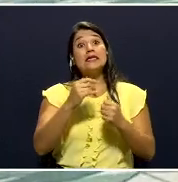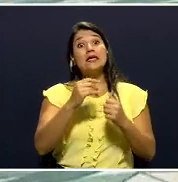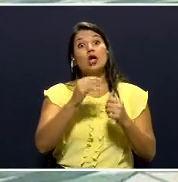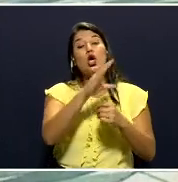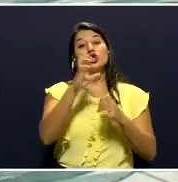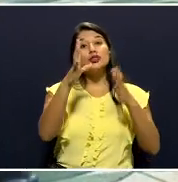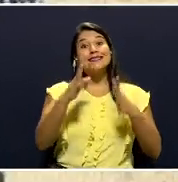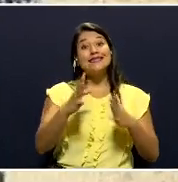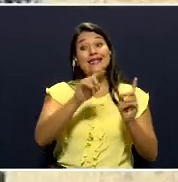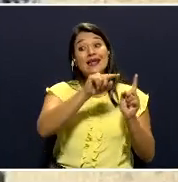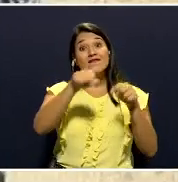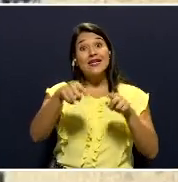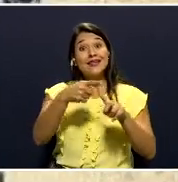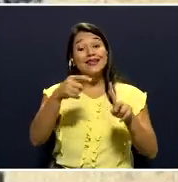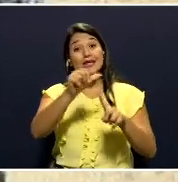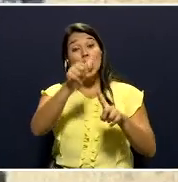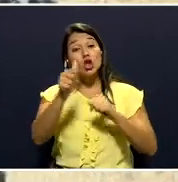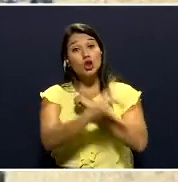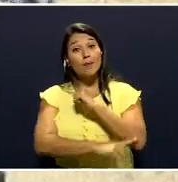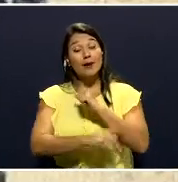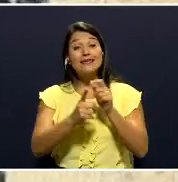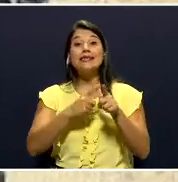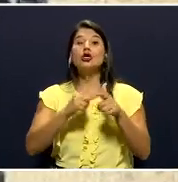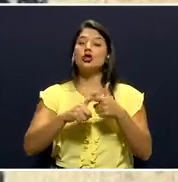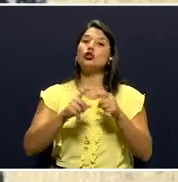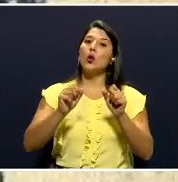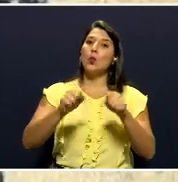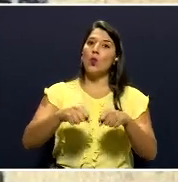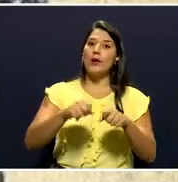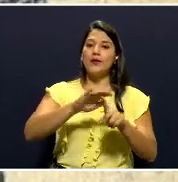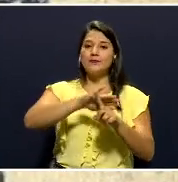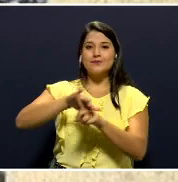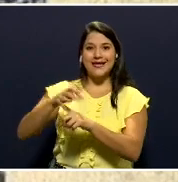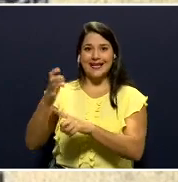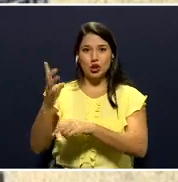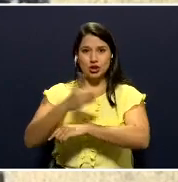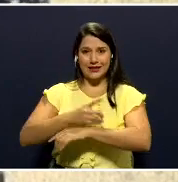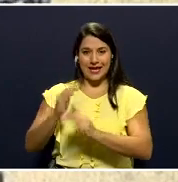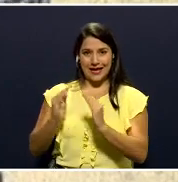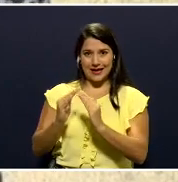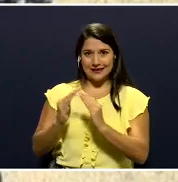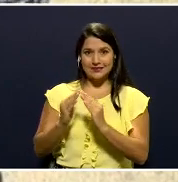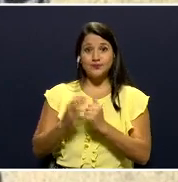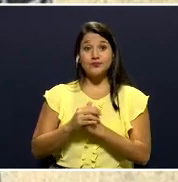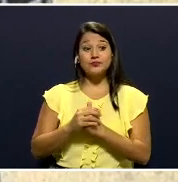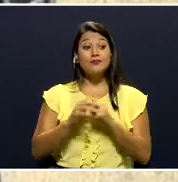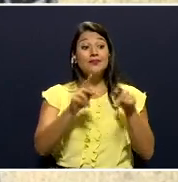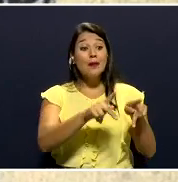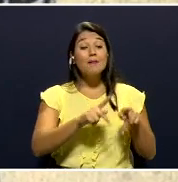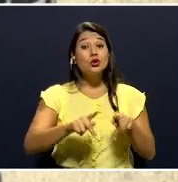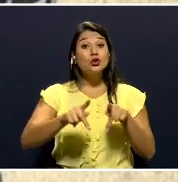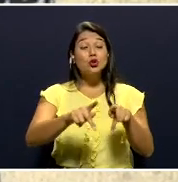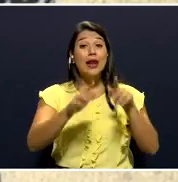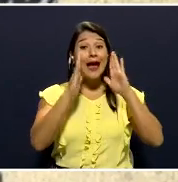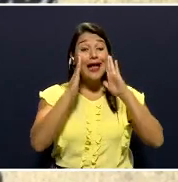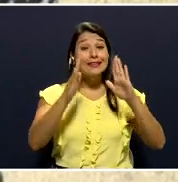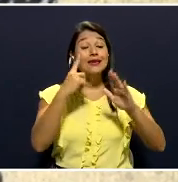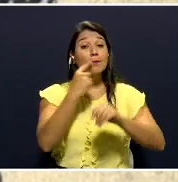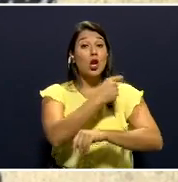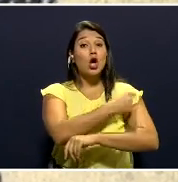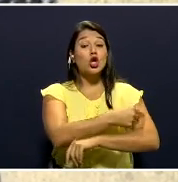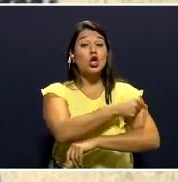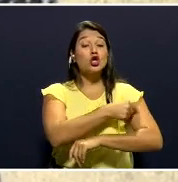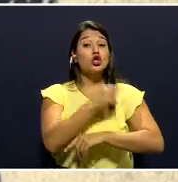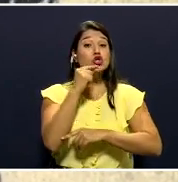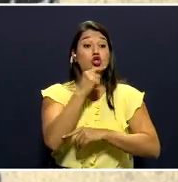aislamiento en sus casas. Estas personas van a ser abordadas también por la Cruz Roja, que trabaja dentro